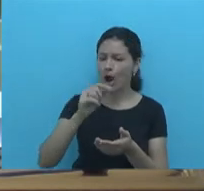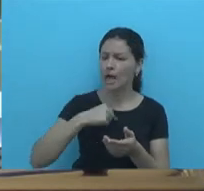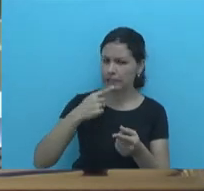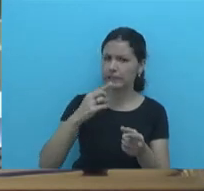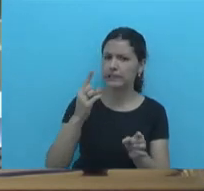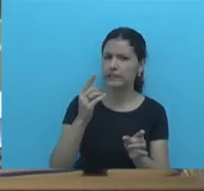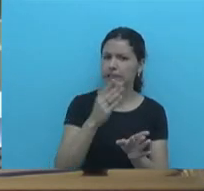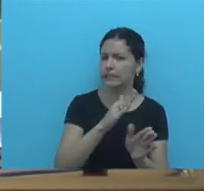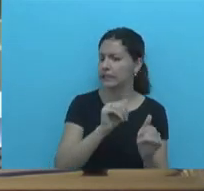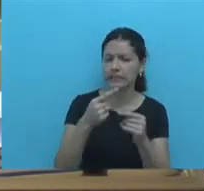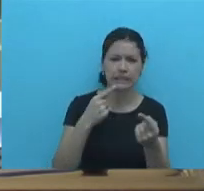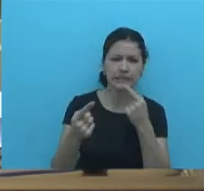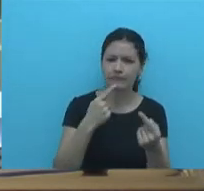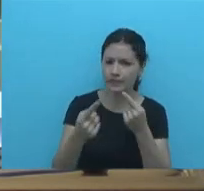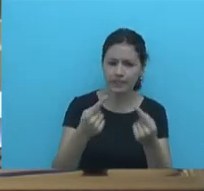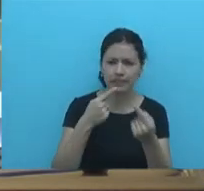la ruralidad que tiene